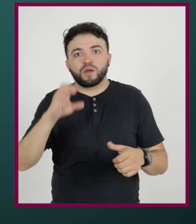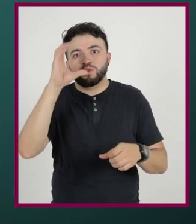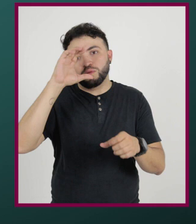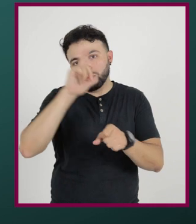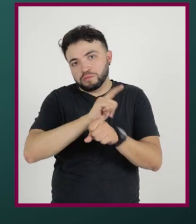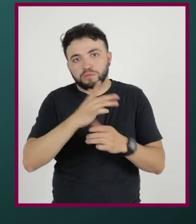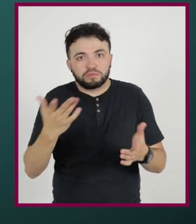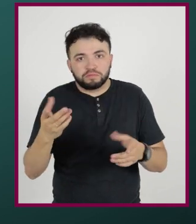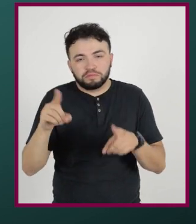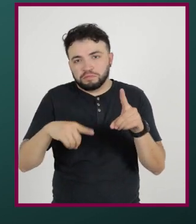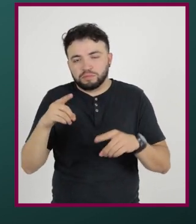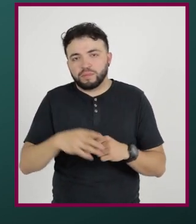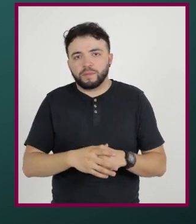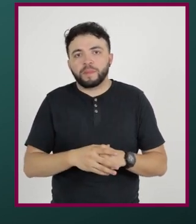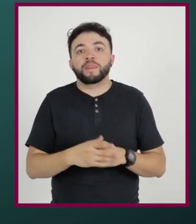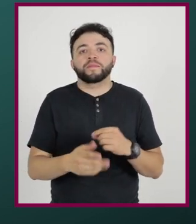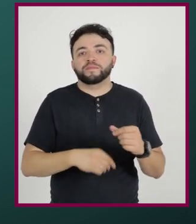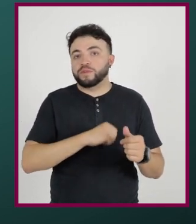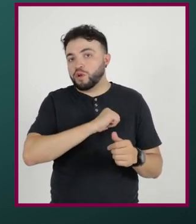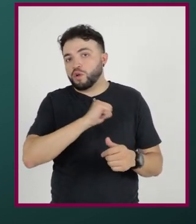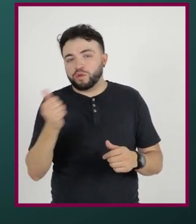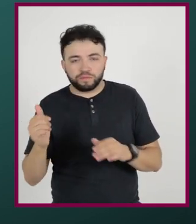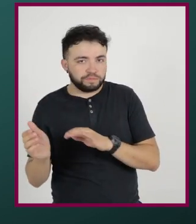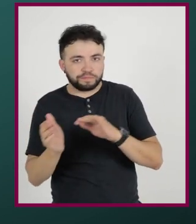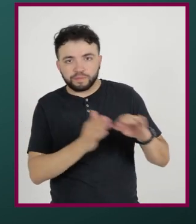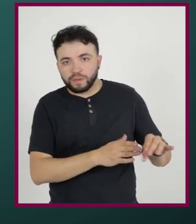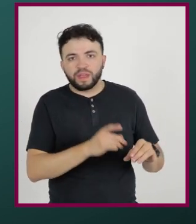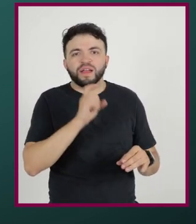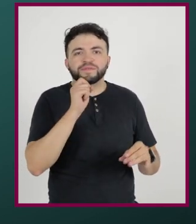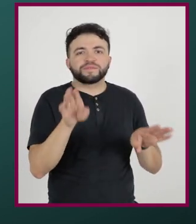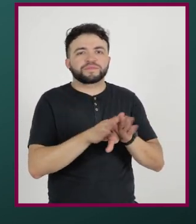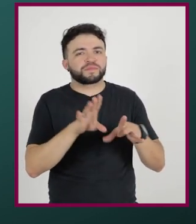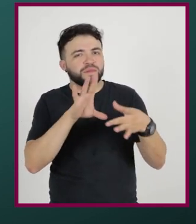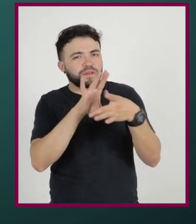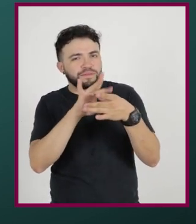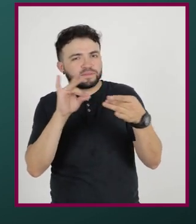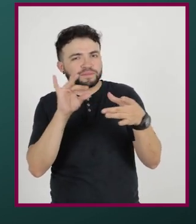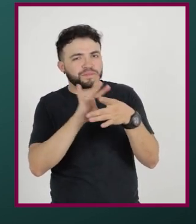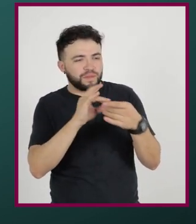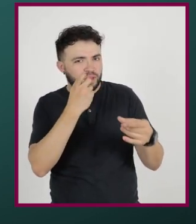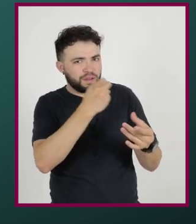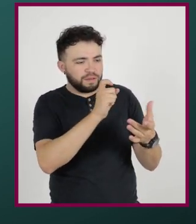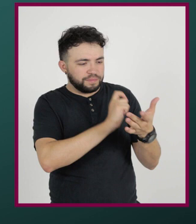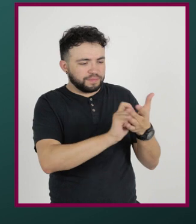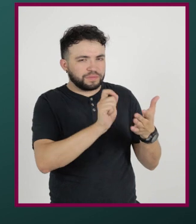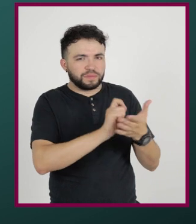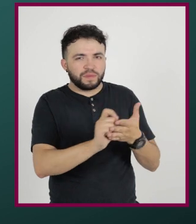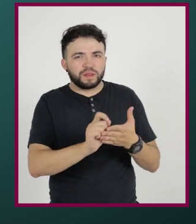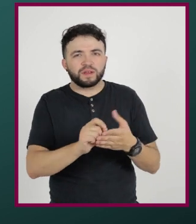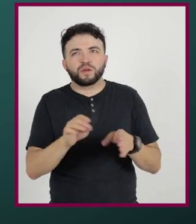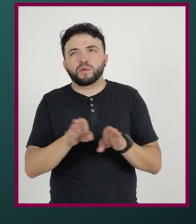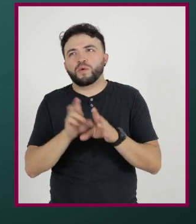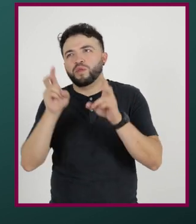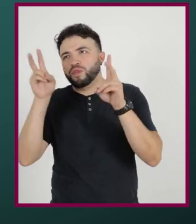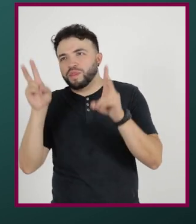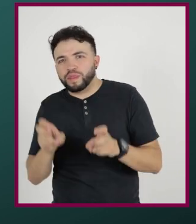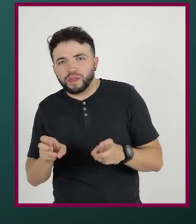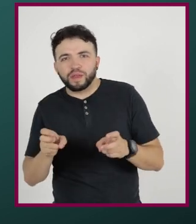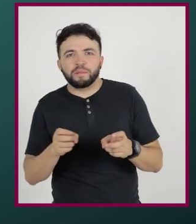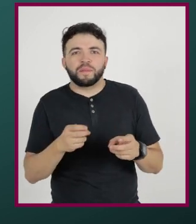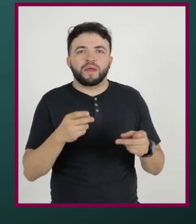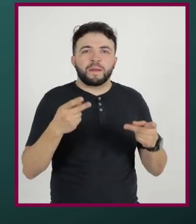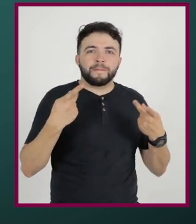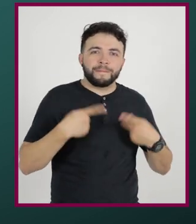culturales. El siguiente elemento es la descripción de la obra. Consiste en describir los detalles relevantes de la obra, como